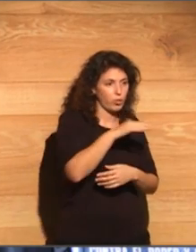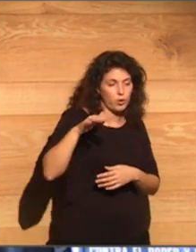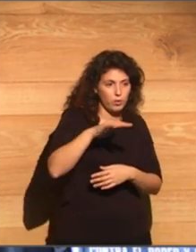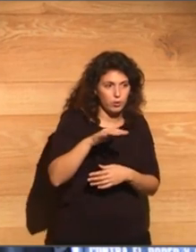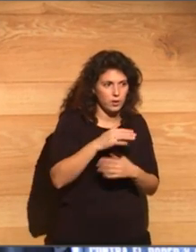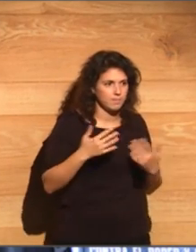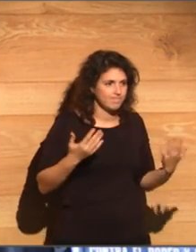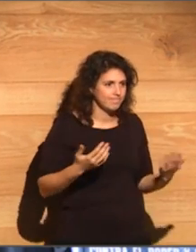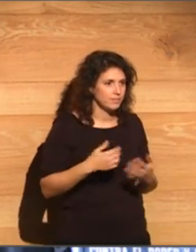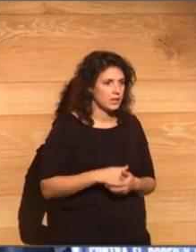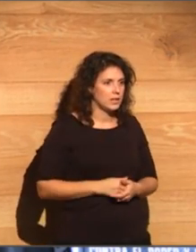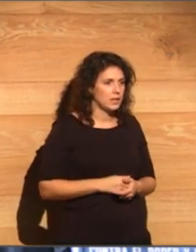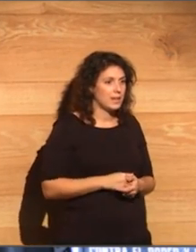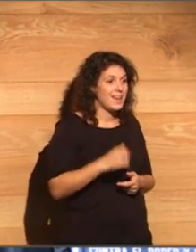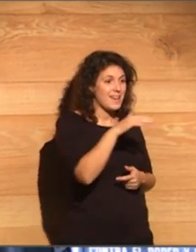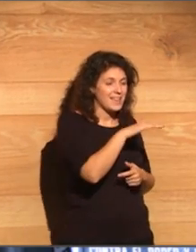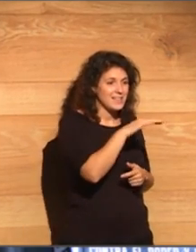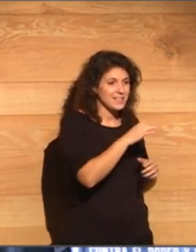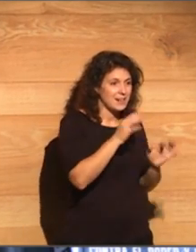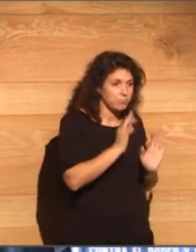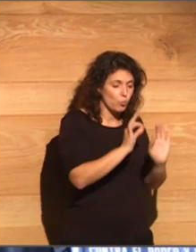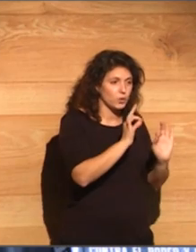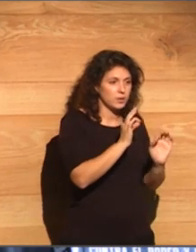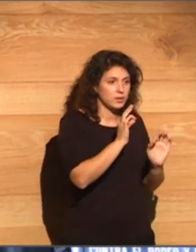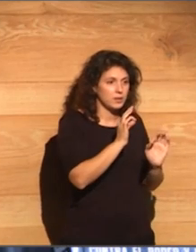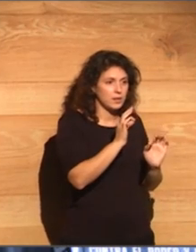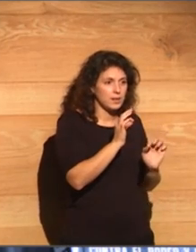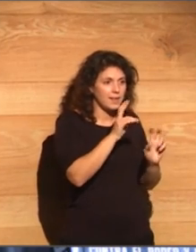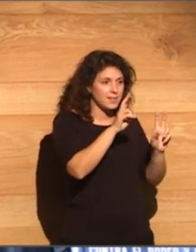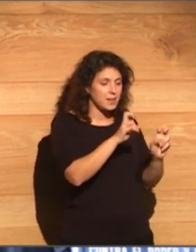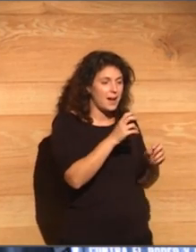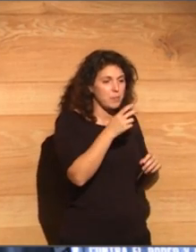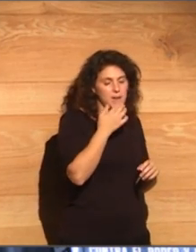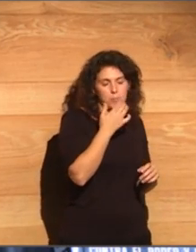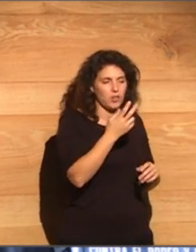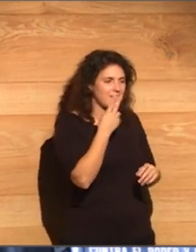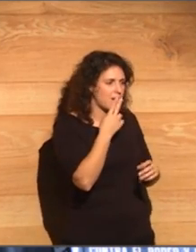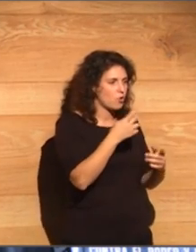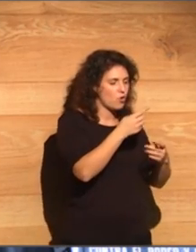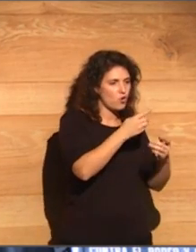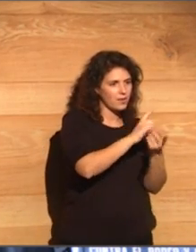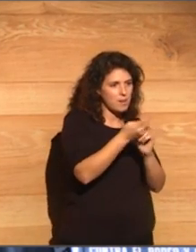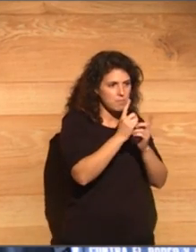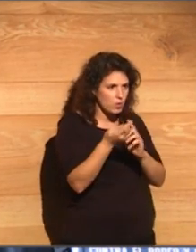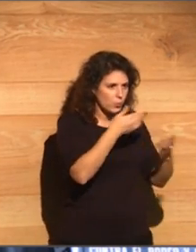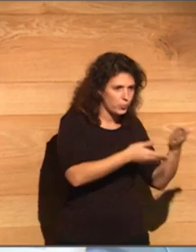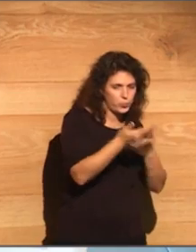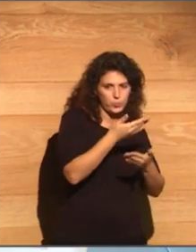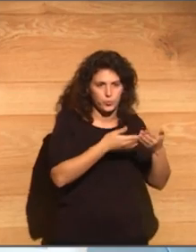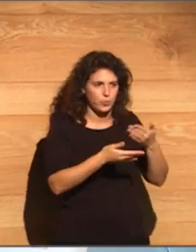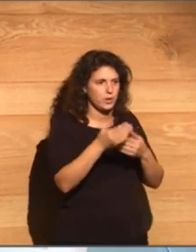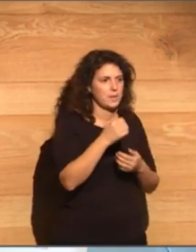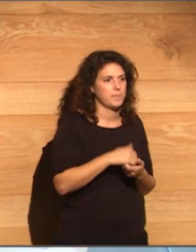escena fundamental, que ese aspecto que te dices, Rodrigo, es cuando se están intercambiando el tabaco, uno tiene tabaco, y es que es maravilloso esa escena. Uno tiene el tabaco